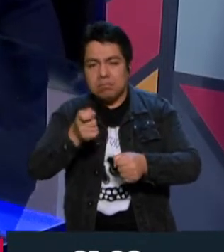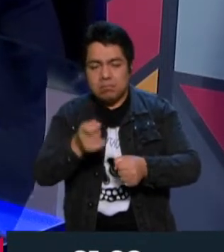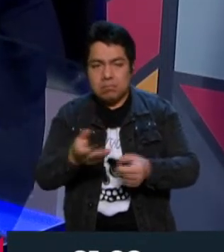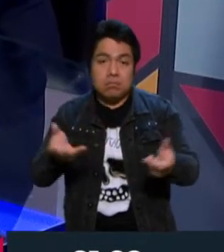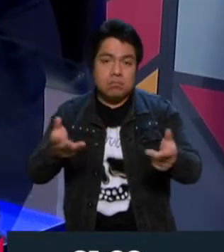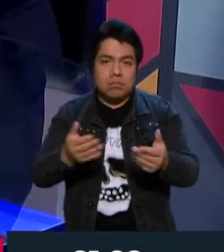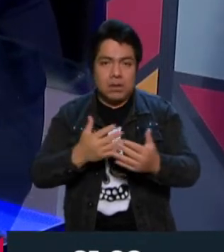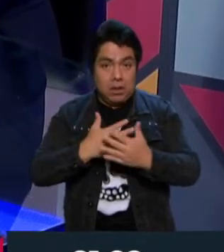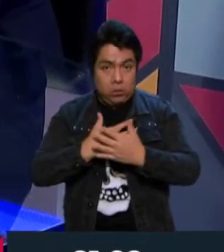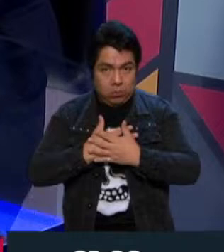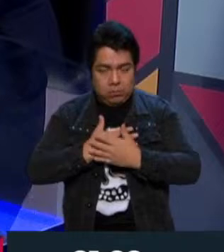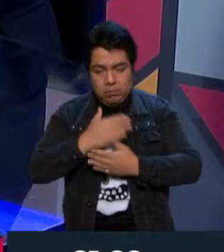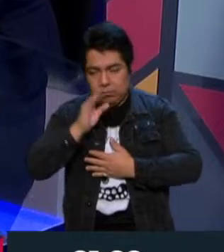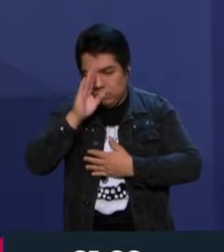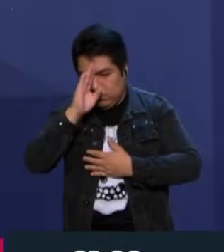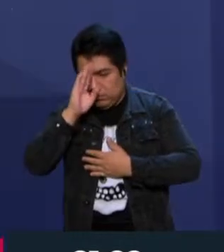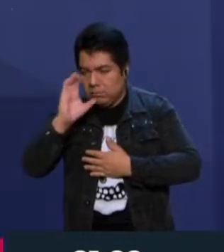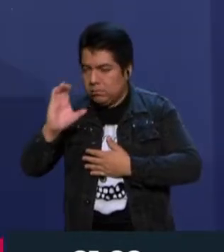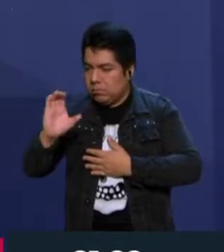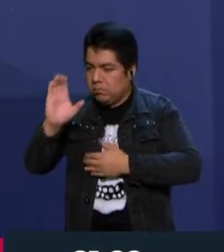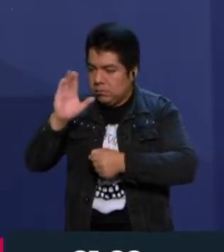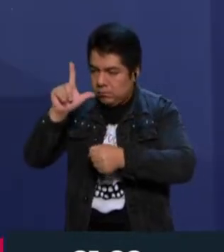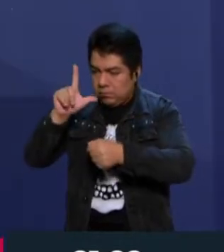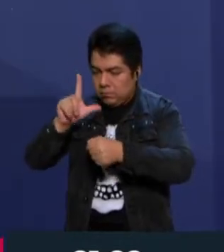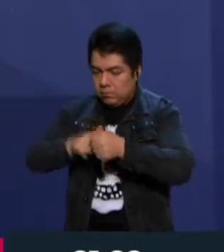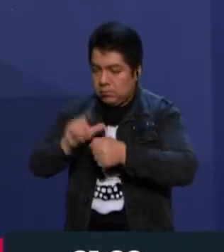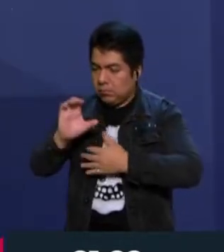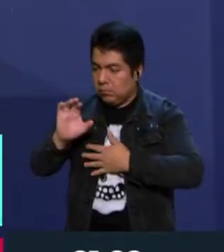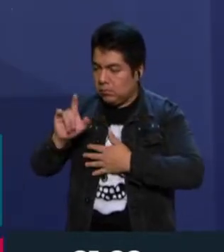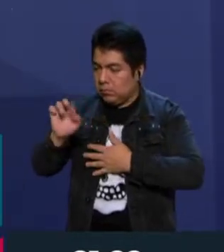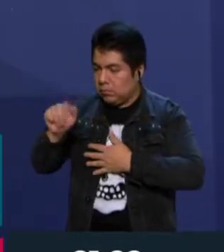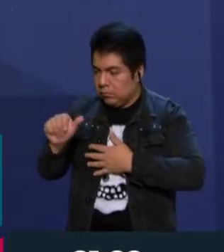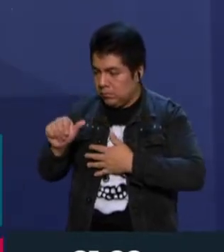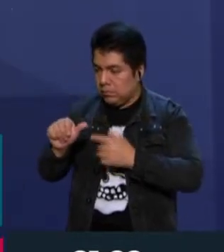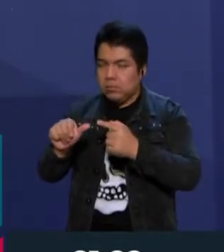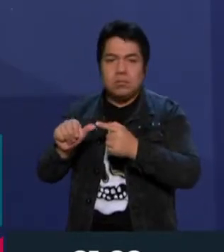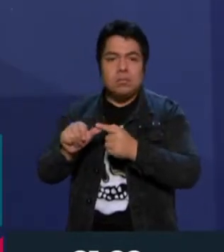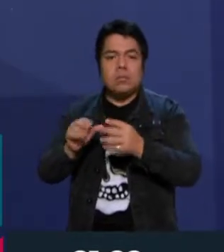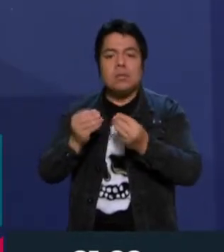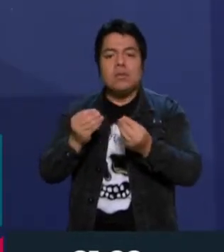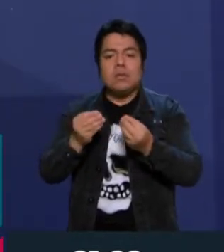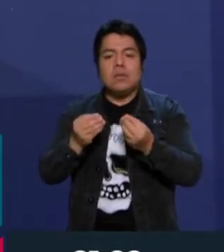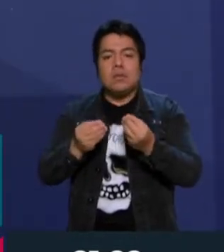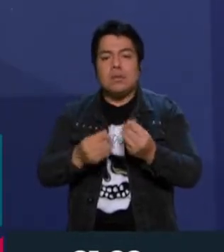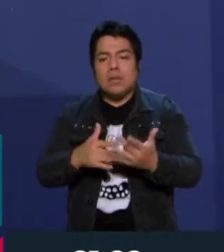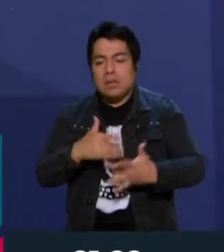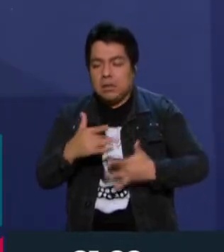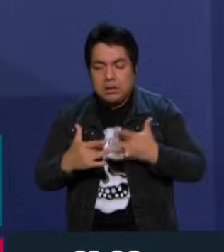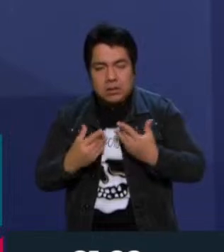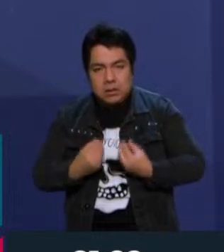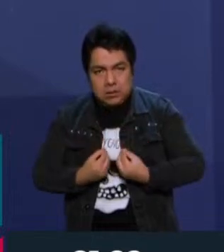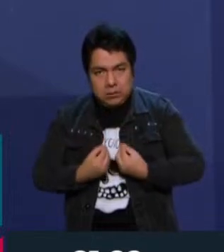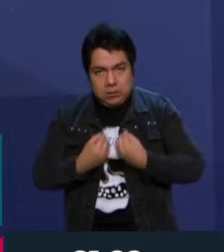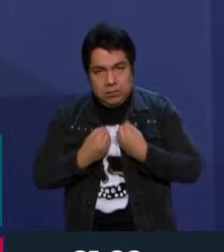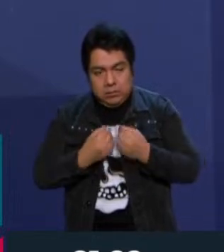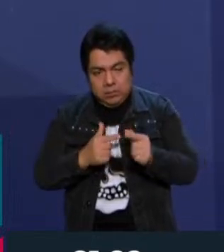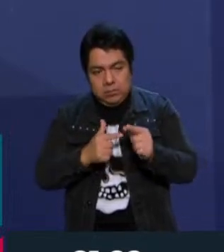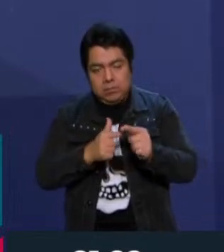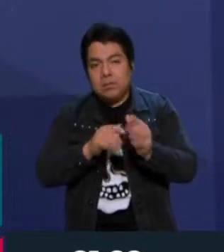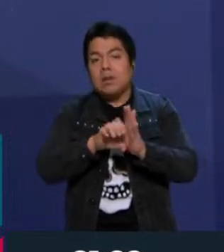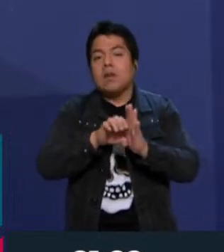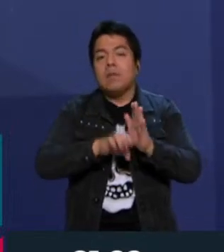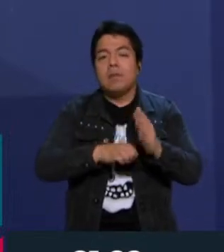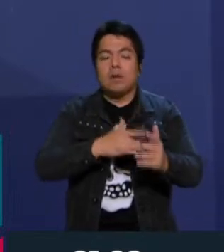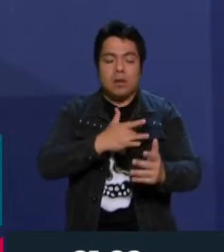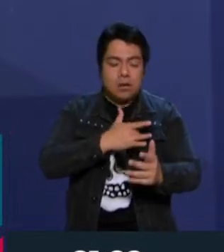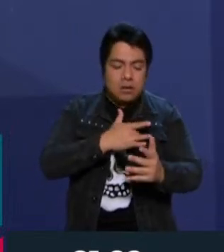Para mí, la cultura es un sistema exógeno que nos hace sobrevivir. Es decir, adentro tenemos el